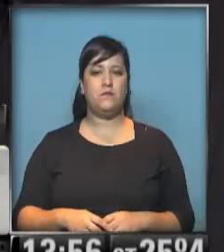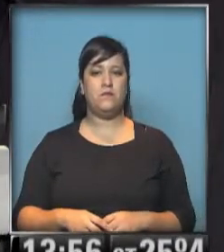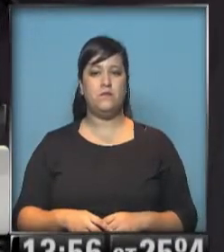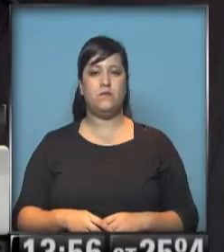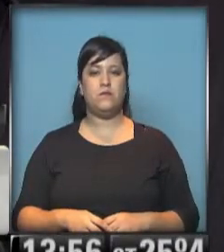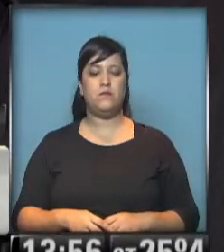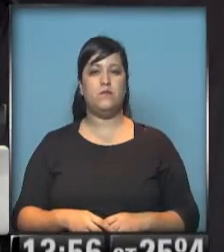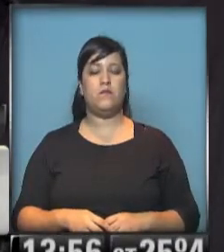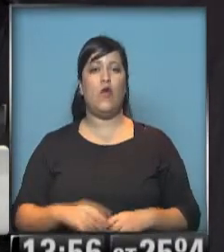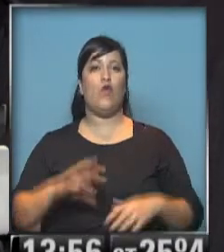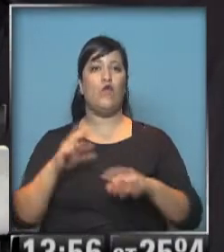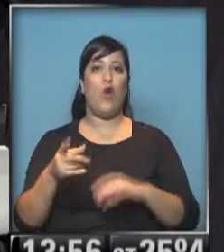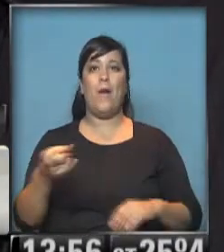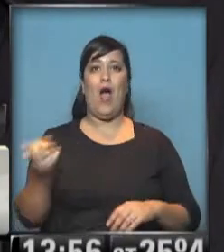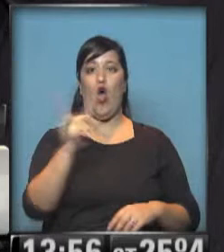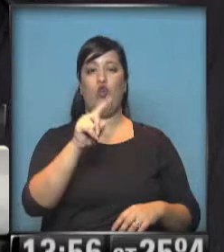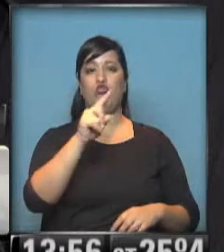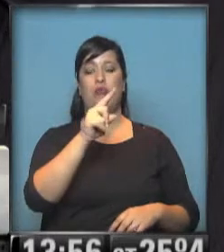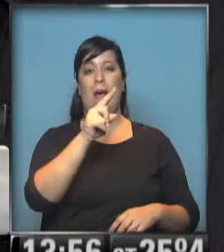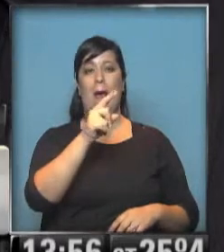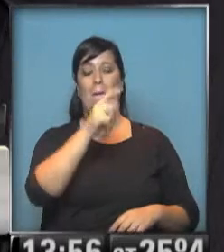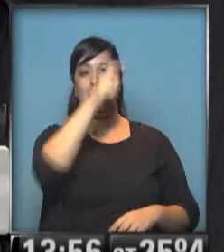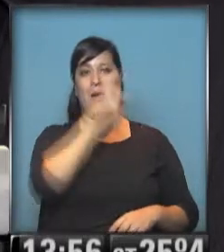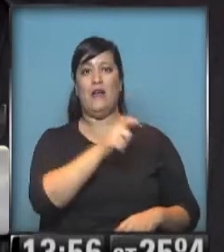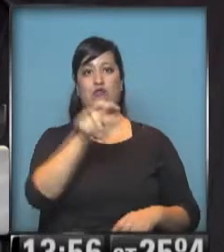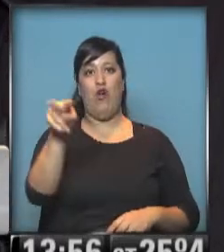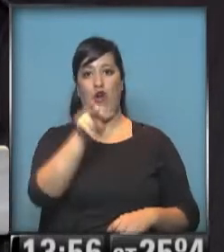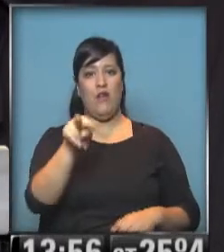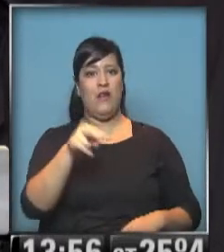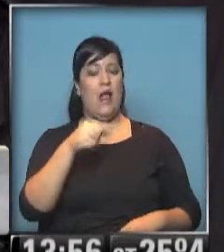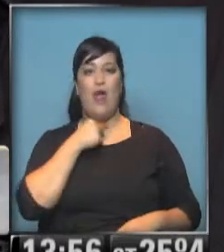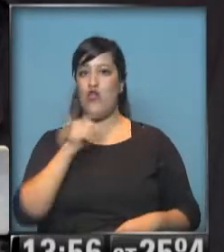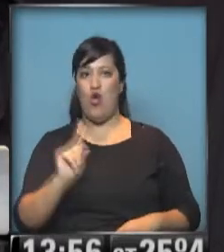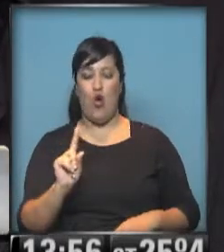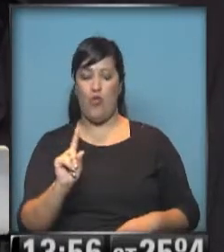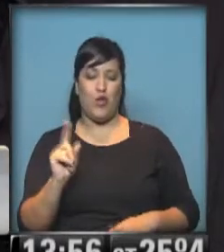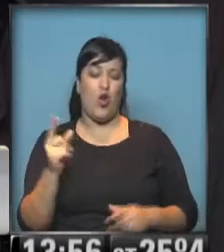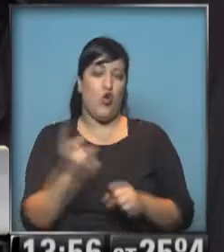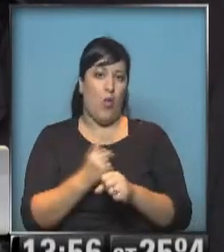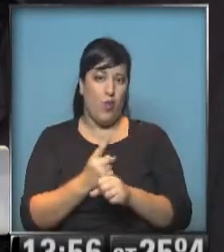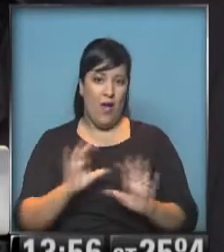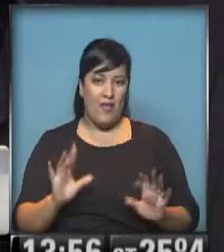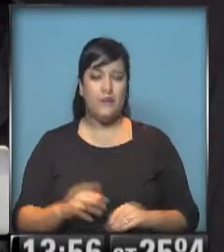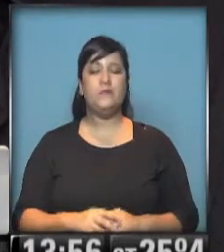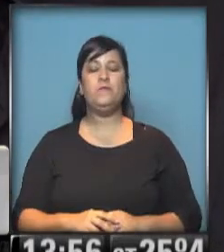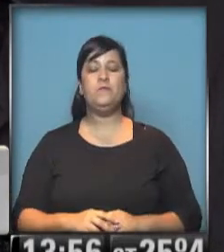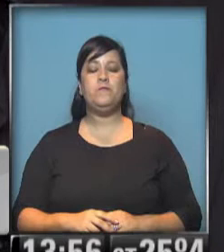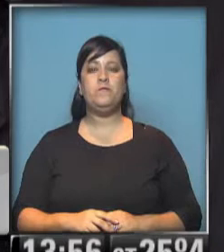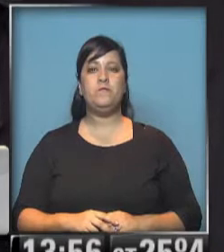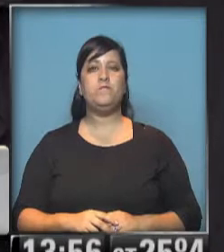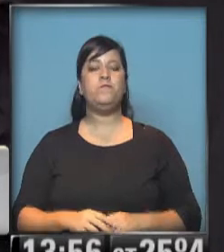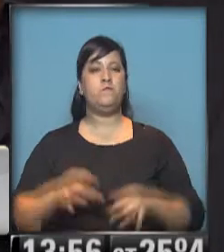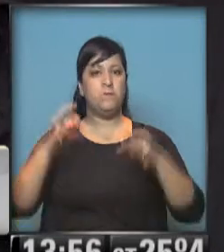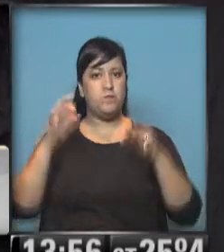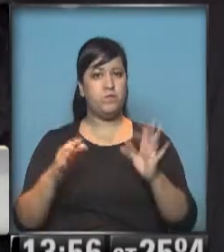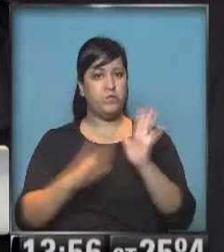leído de alguna manera por alguien que esté cerca de la máquina, es decir, anula cualquier tipo de posibilidad de lectura inmediata de alguien, es decir, garantiza.